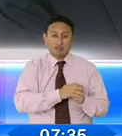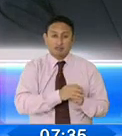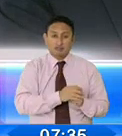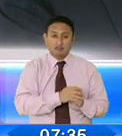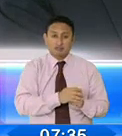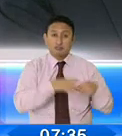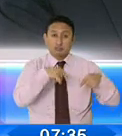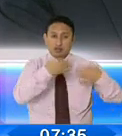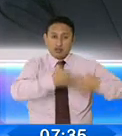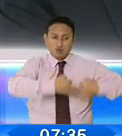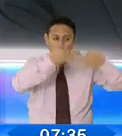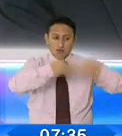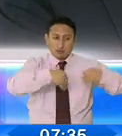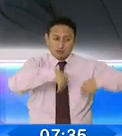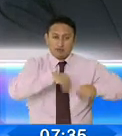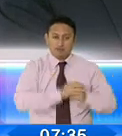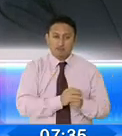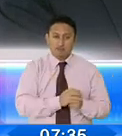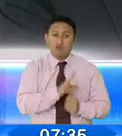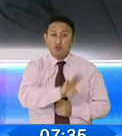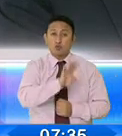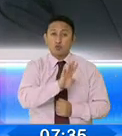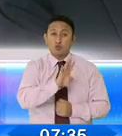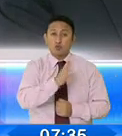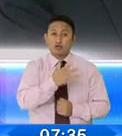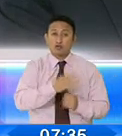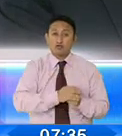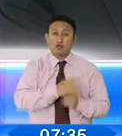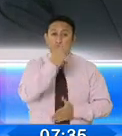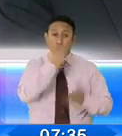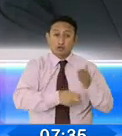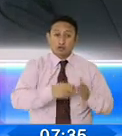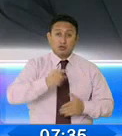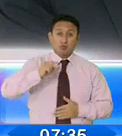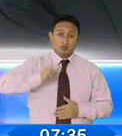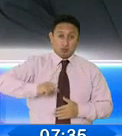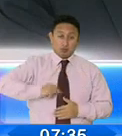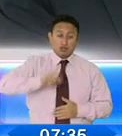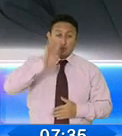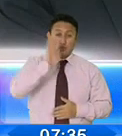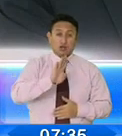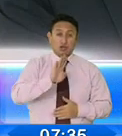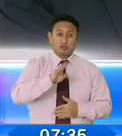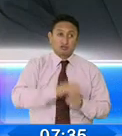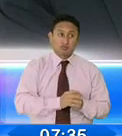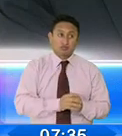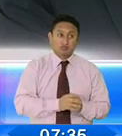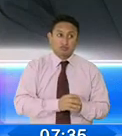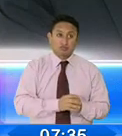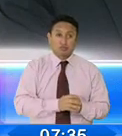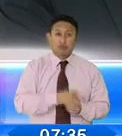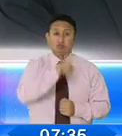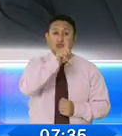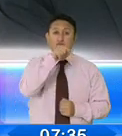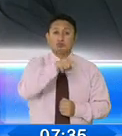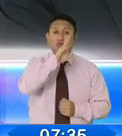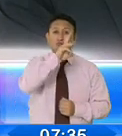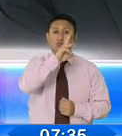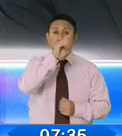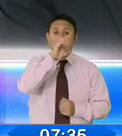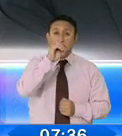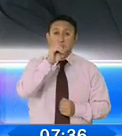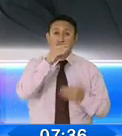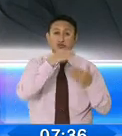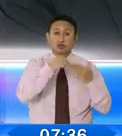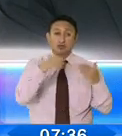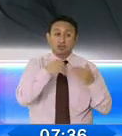ser firmes en la aplicación de los 4 salarios básicos que está previsto como sanción por